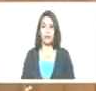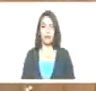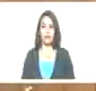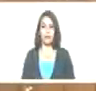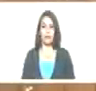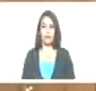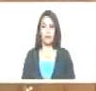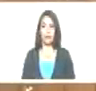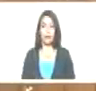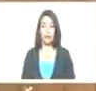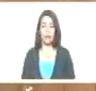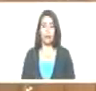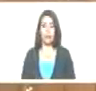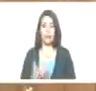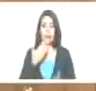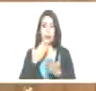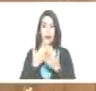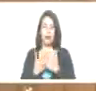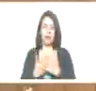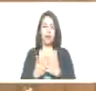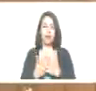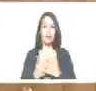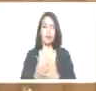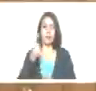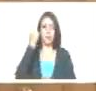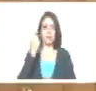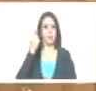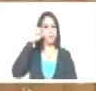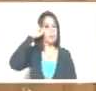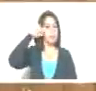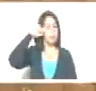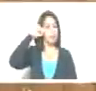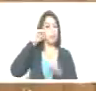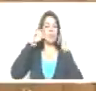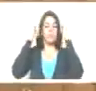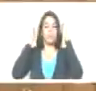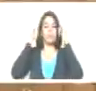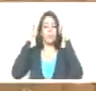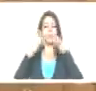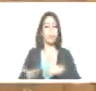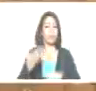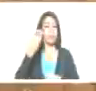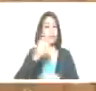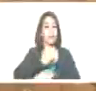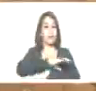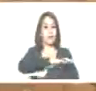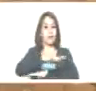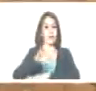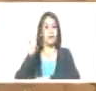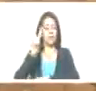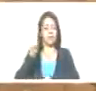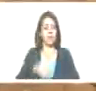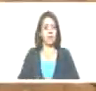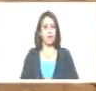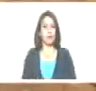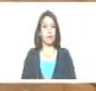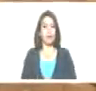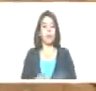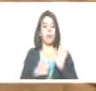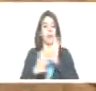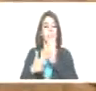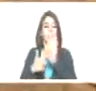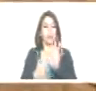Muchas gracias, querido diputado, por recordarnos la fiesta emblemática del llano venezolano, que refleja la resiedumbre,